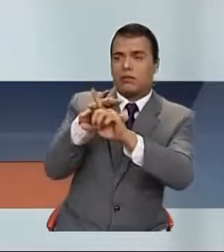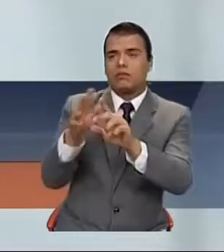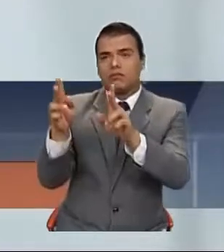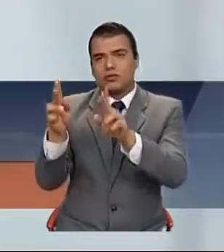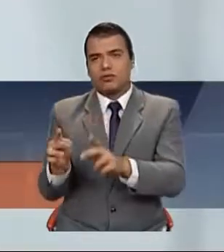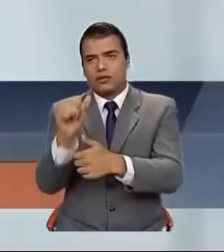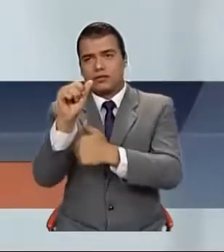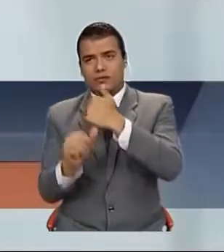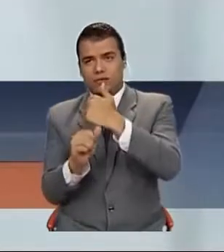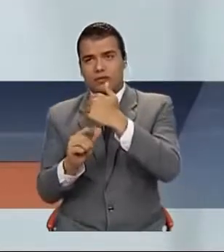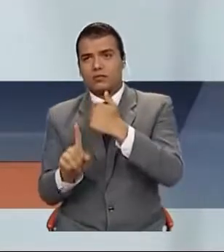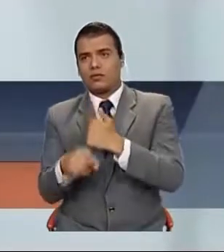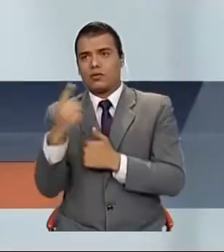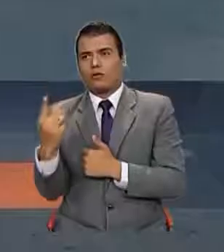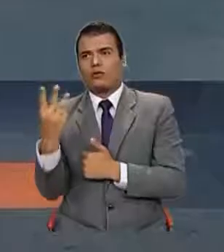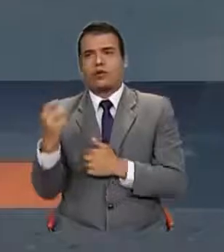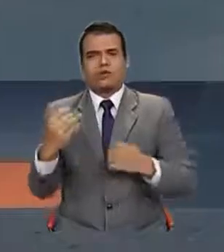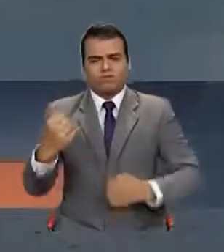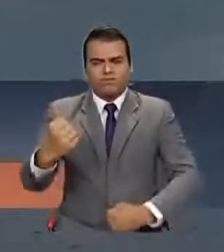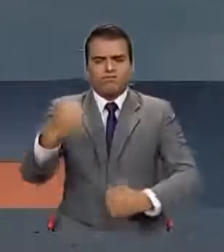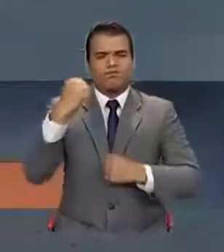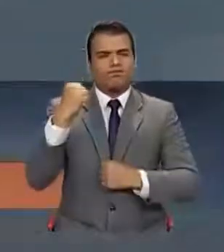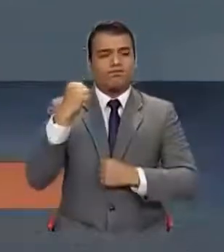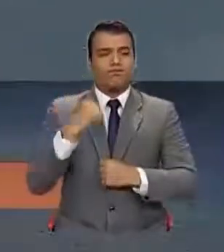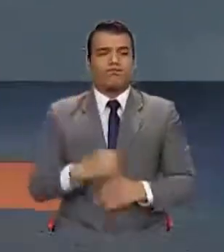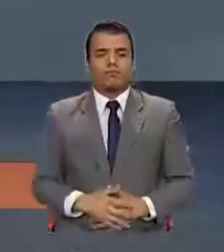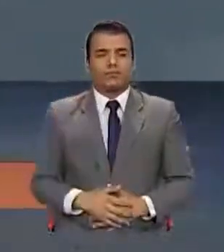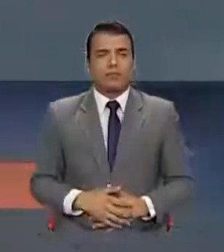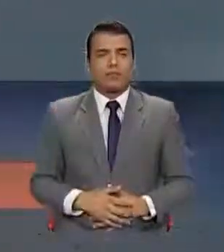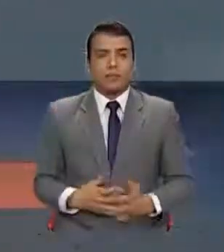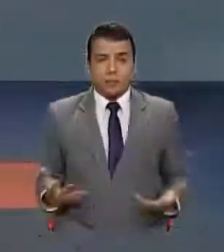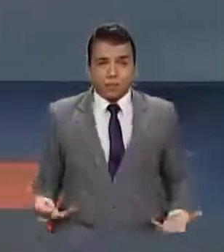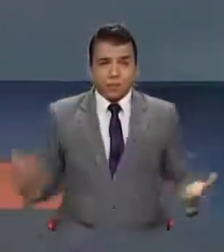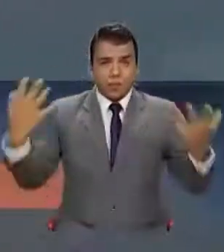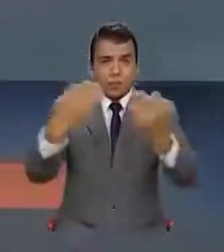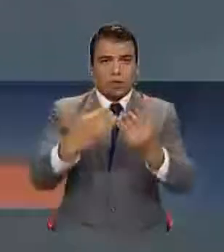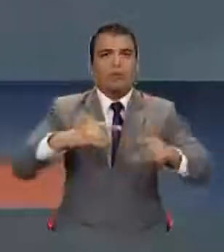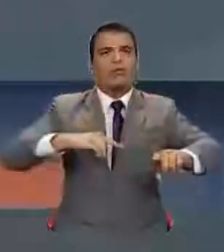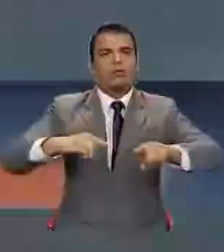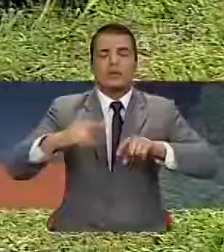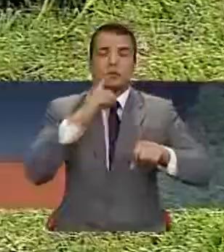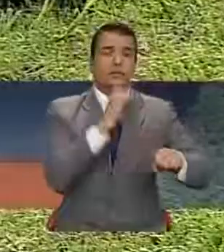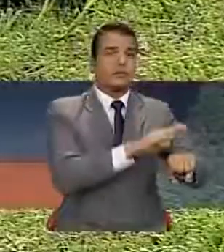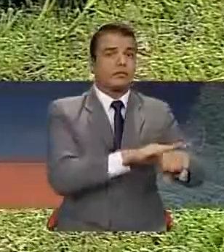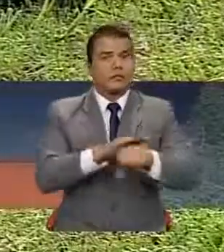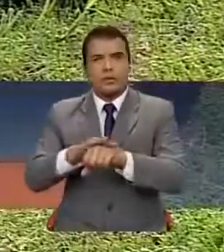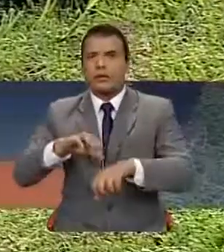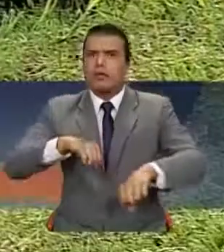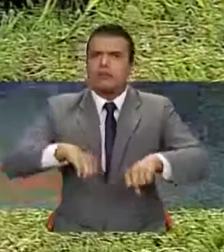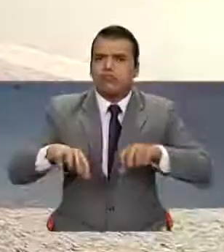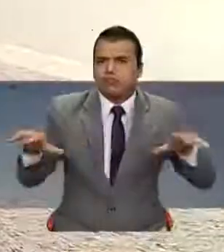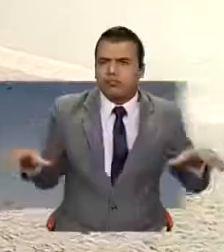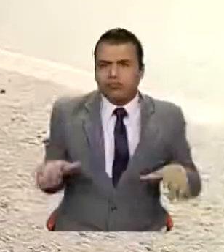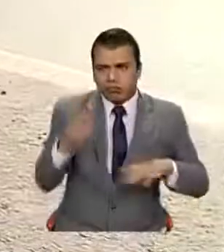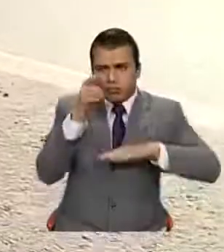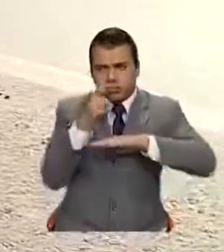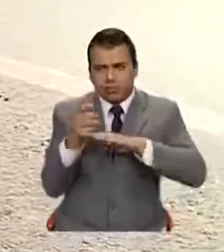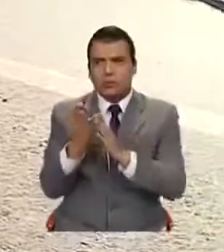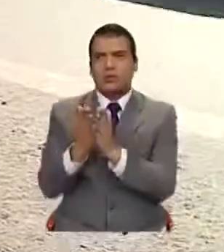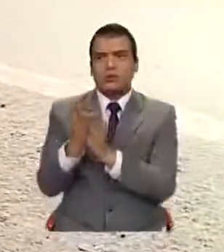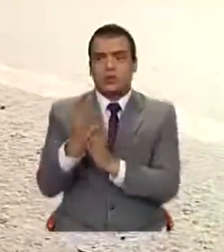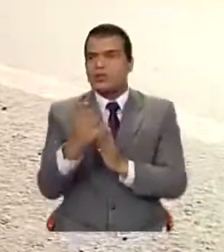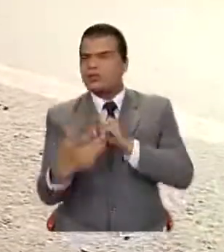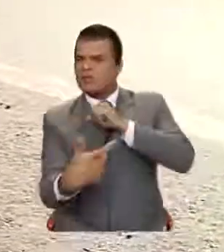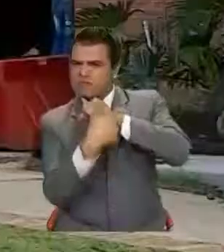suboficial y tres soldados. Las autoridades en el Valle del Cauca aseguraron que los operativos continuarán en la zona a pesar de los